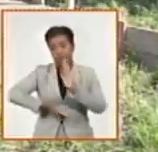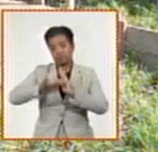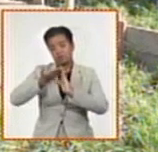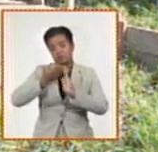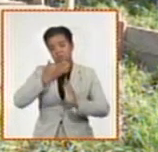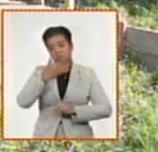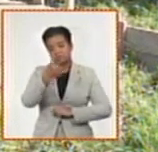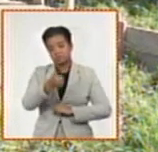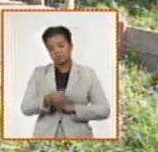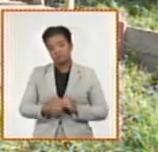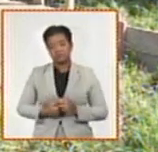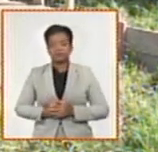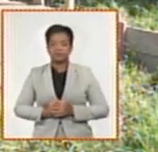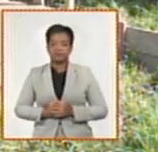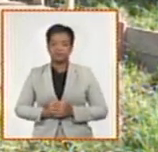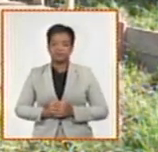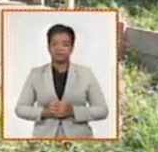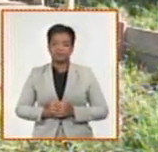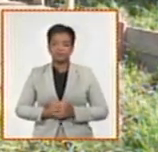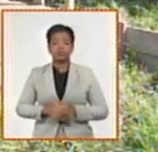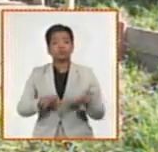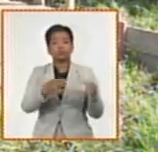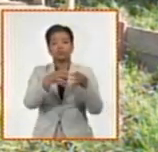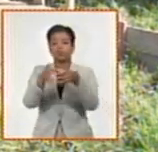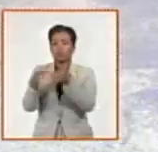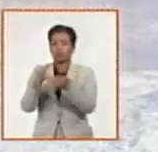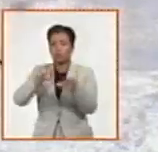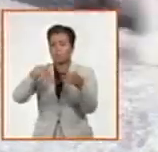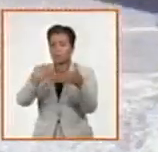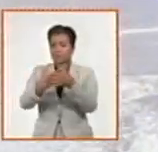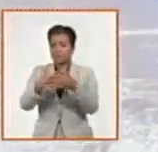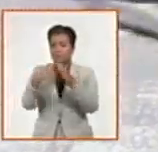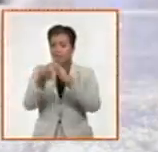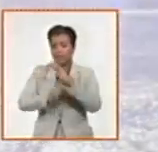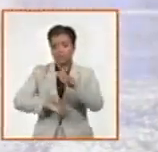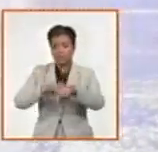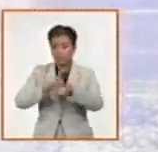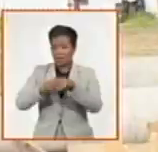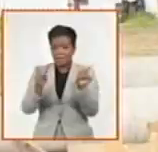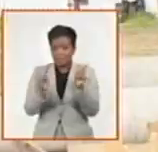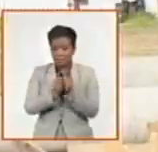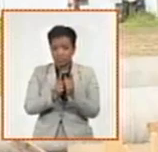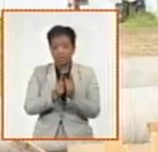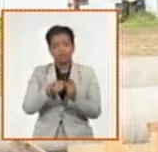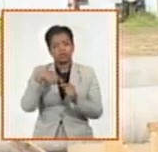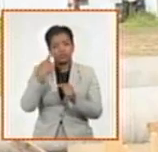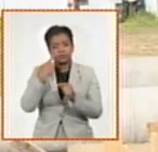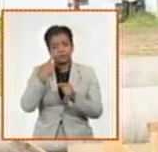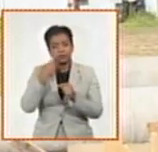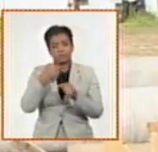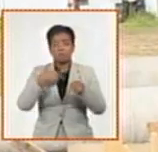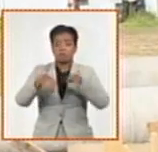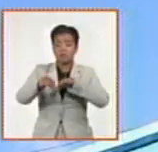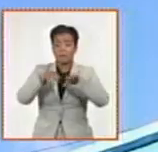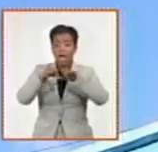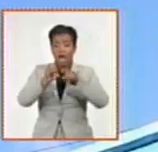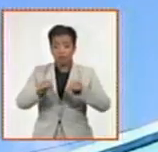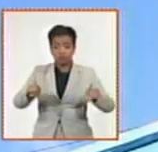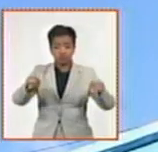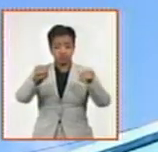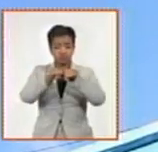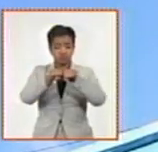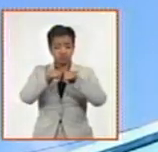sistema eléctrico. Brigadas de la Unión Eléctrica en tiempo récord ejecutaron la línea de interconexión de más